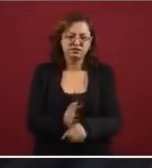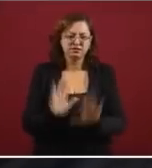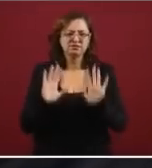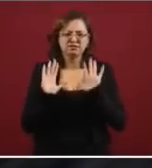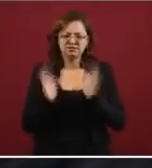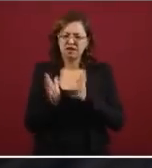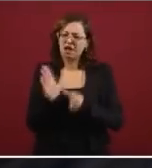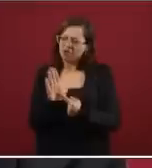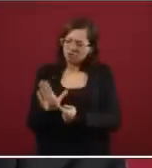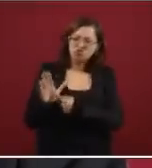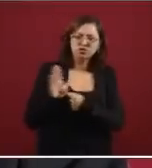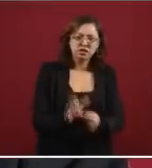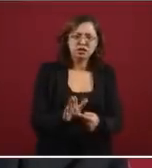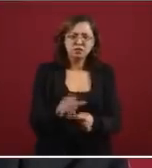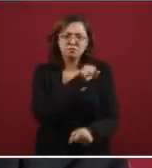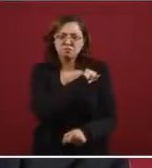la incidencia delictiva,